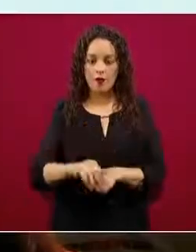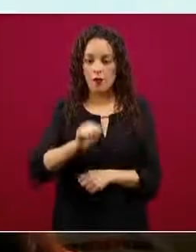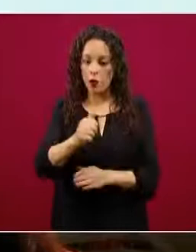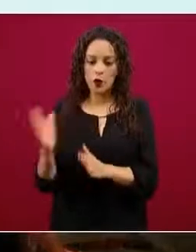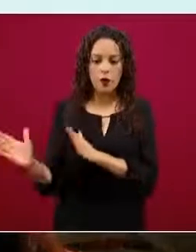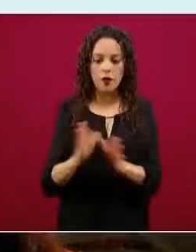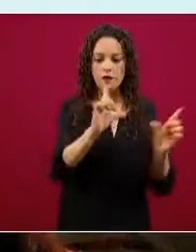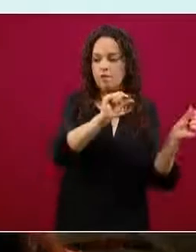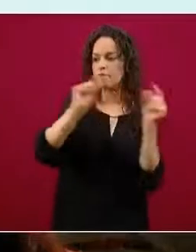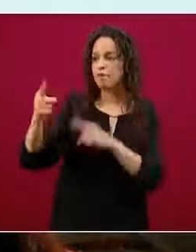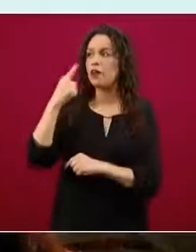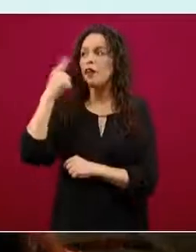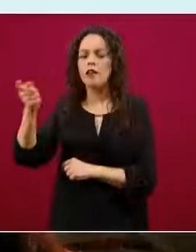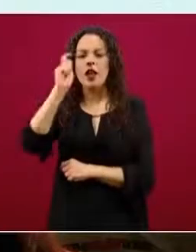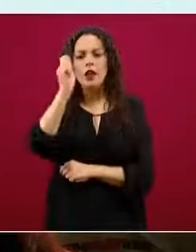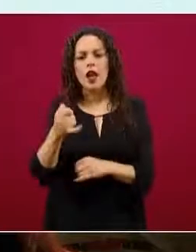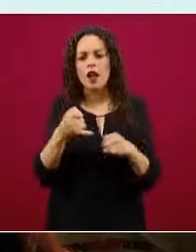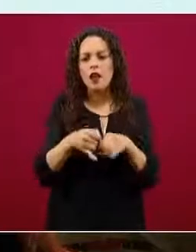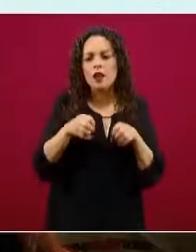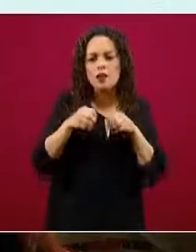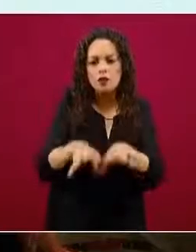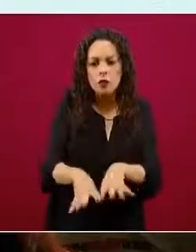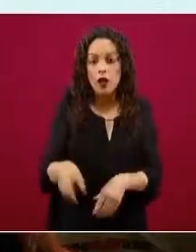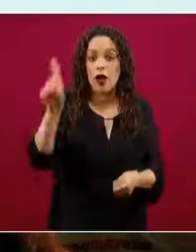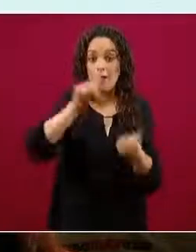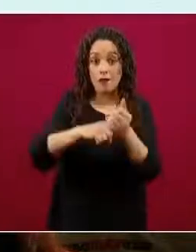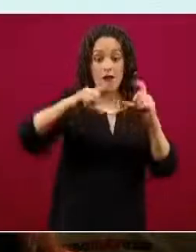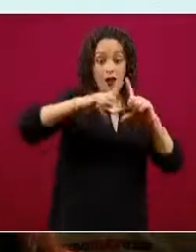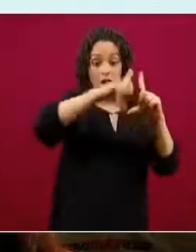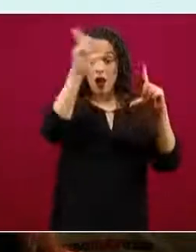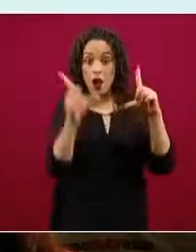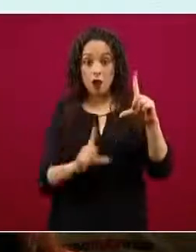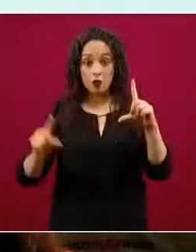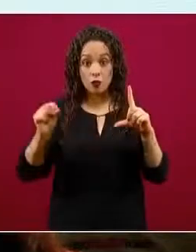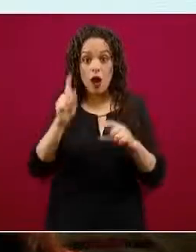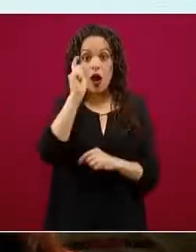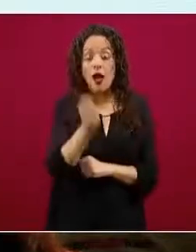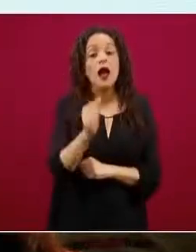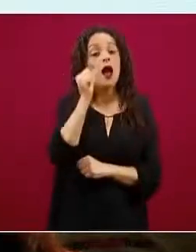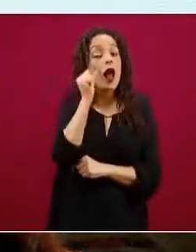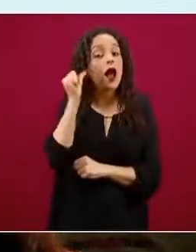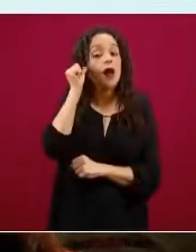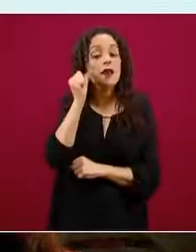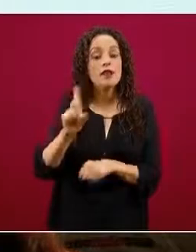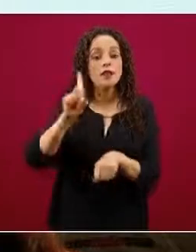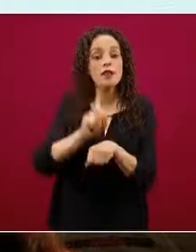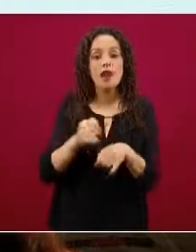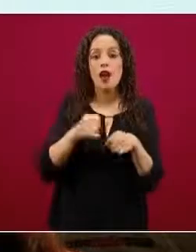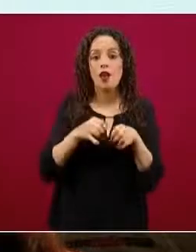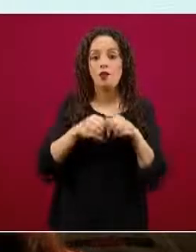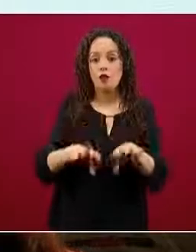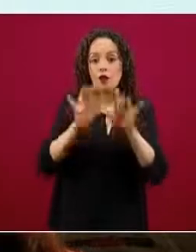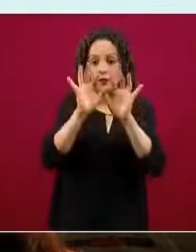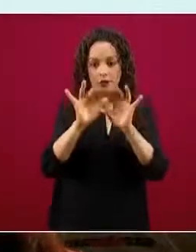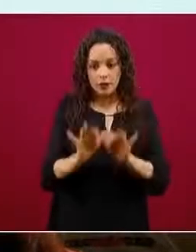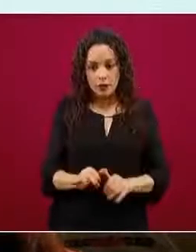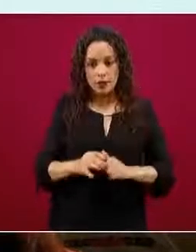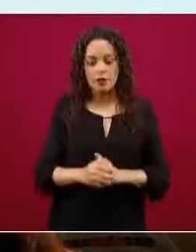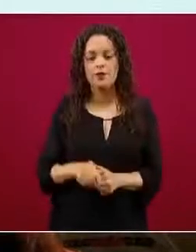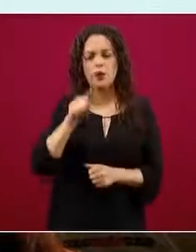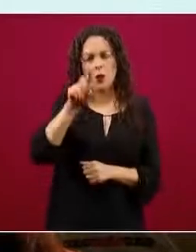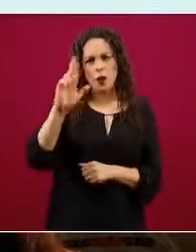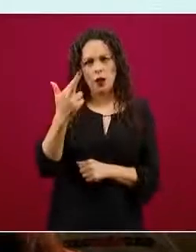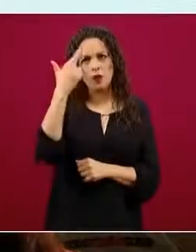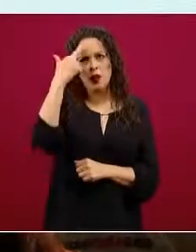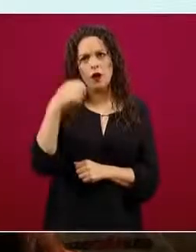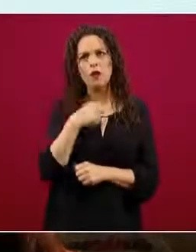Y bueno, este es un informe, este es el nacional al día de ayer. No sé si recordarán que